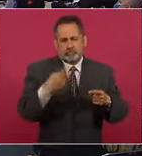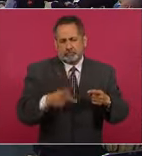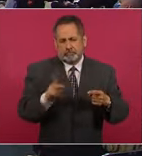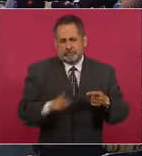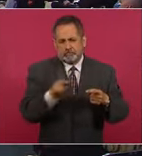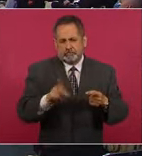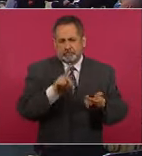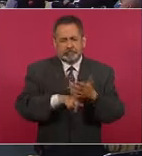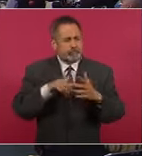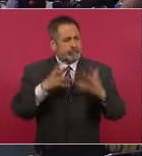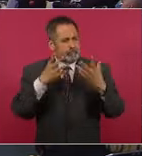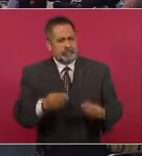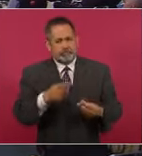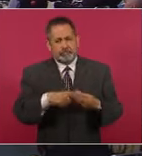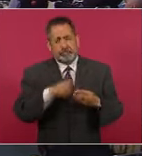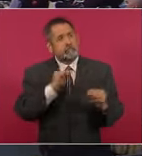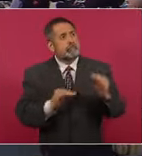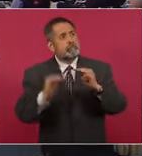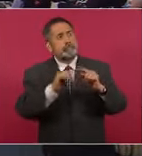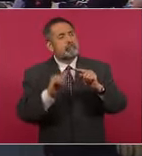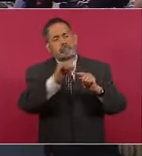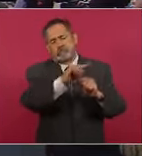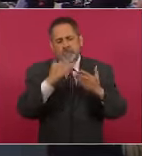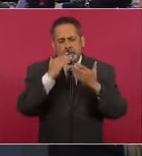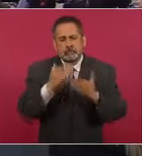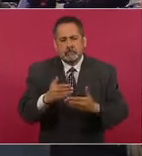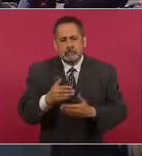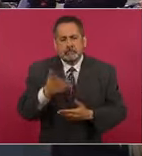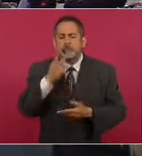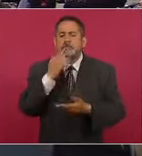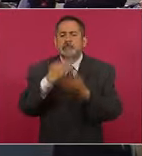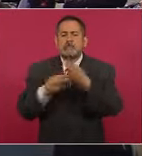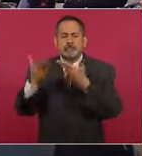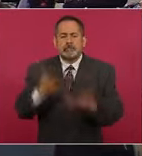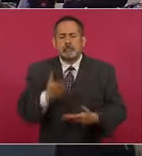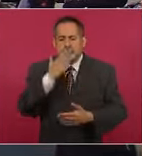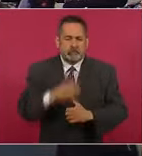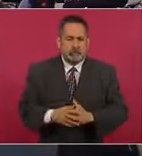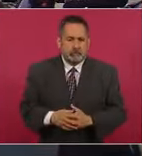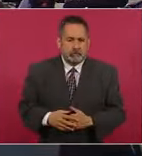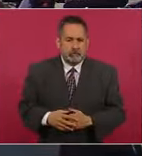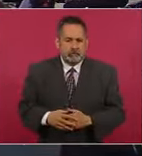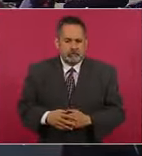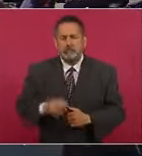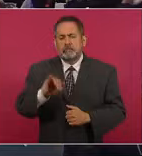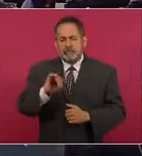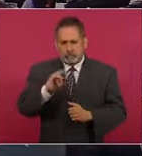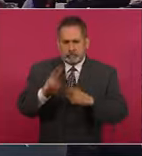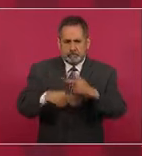rurales en su mayoría, pero también de la serranía. Entonces, va a ser muy bienvenido a Sonora. Sí, gracias. Vamos a ir a Álamo.